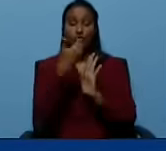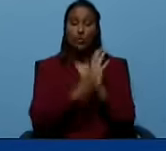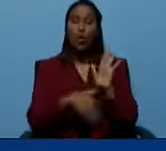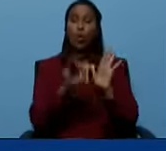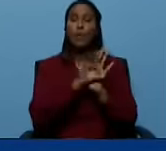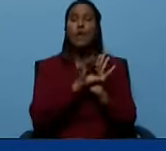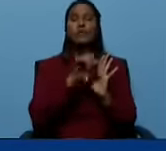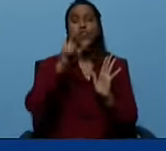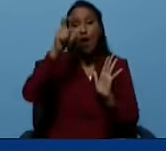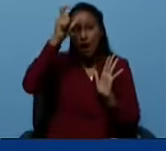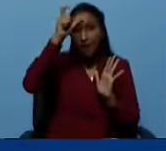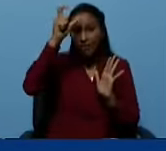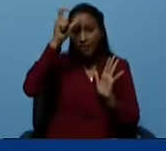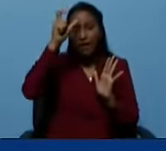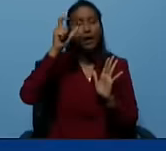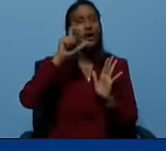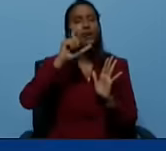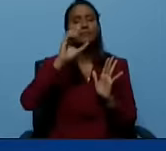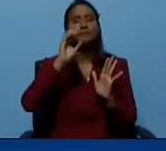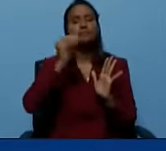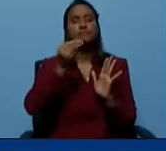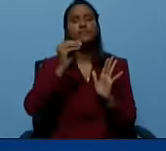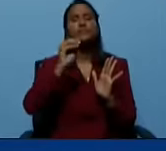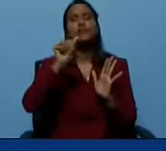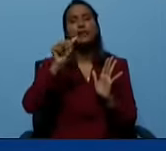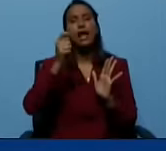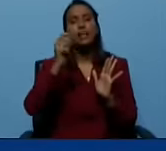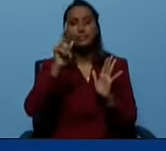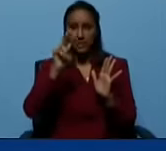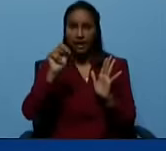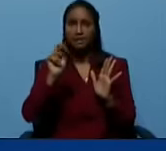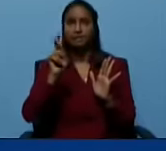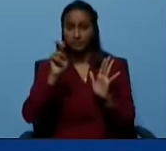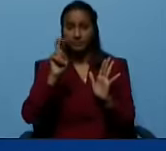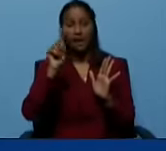No vayas a creer que nosotros somos